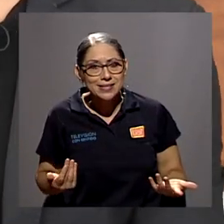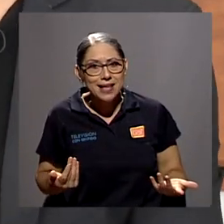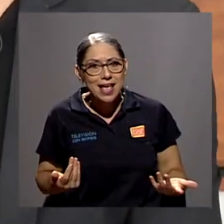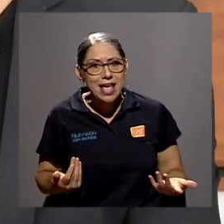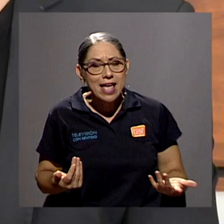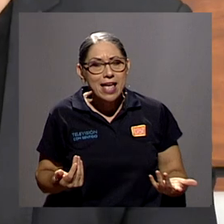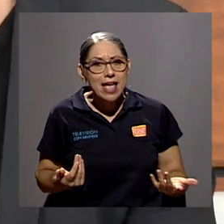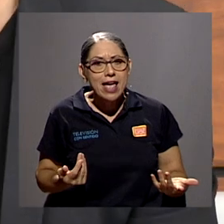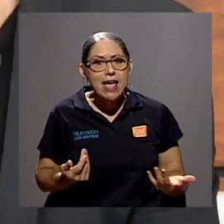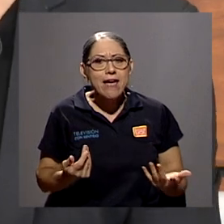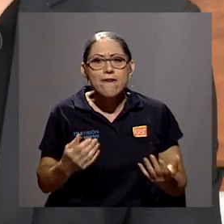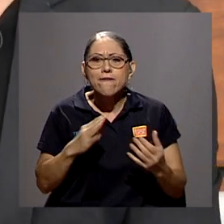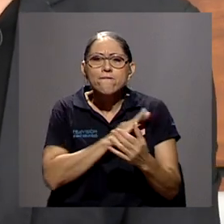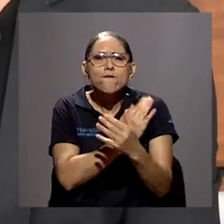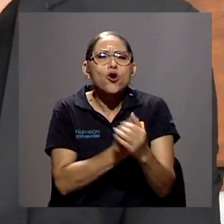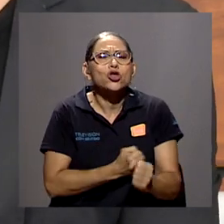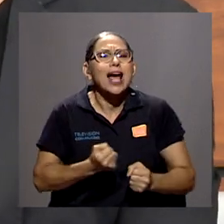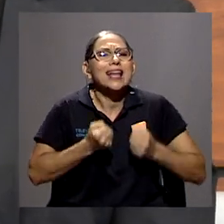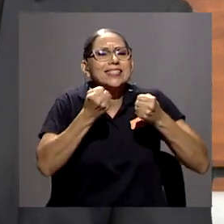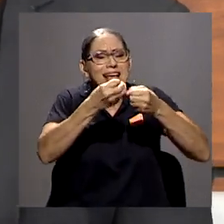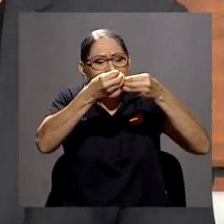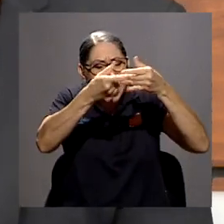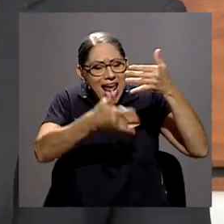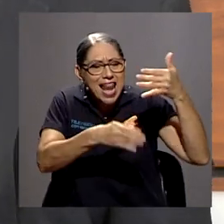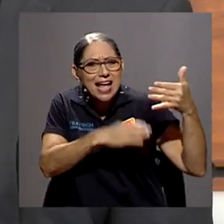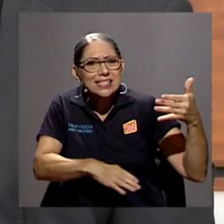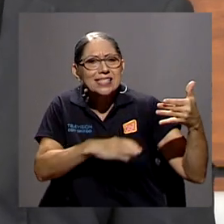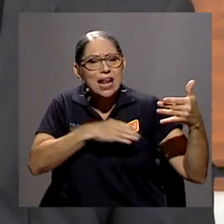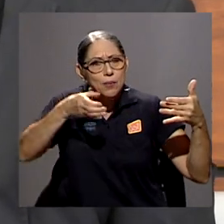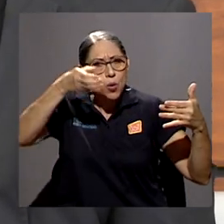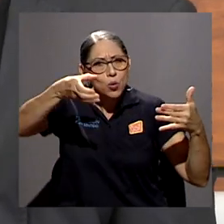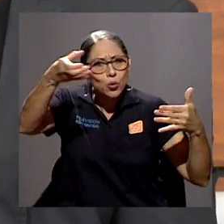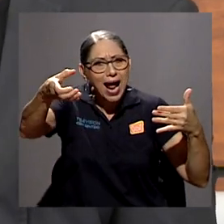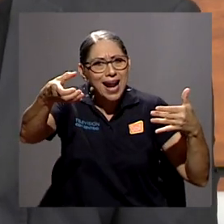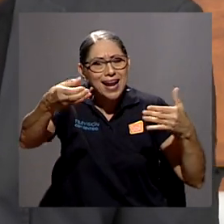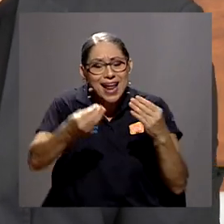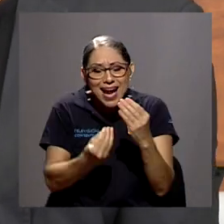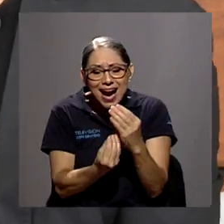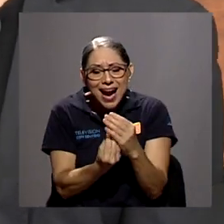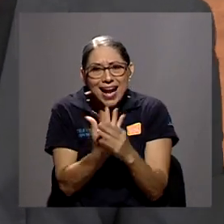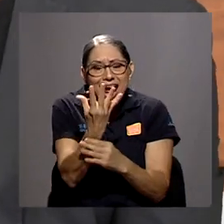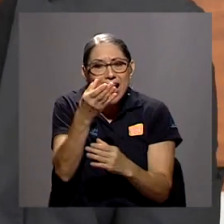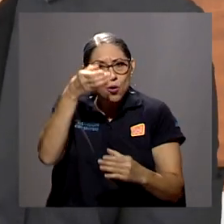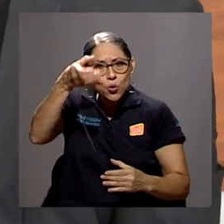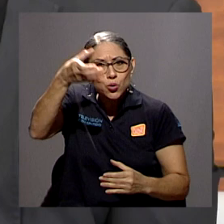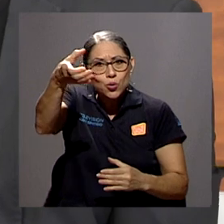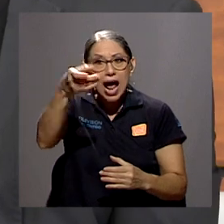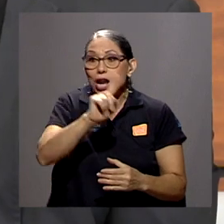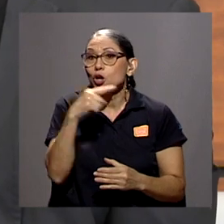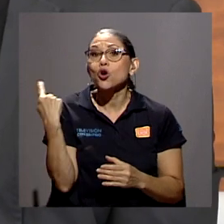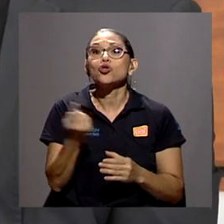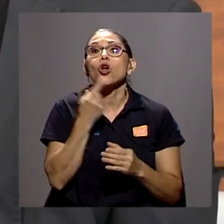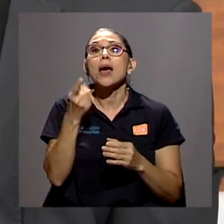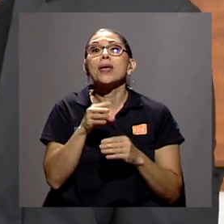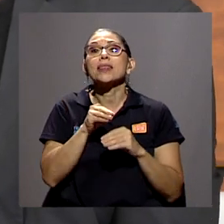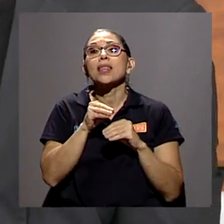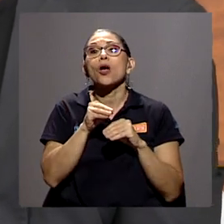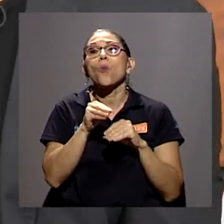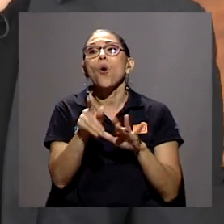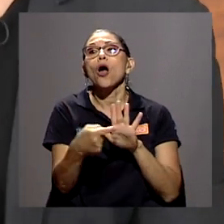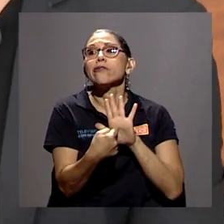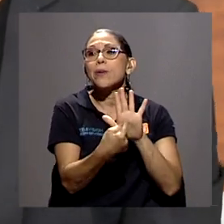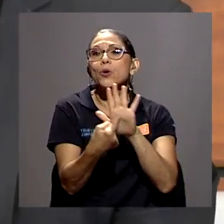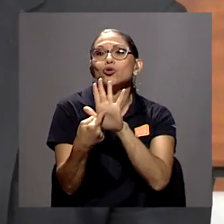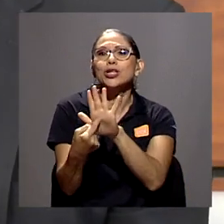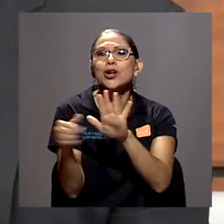fortalecer el acervo cultural crear cultura crear cultura sea no sólo reproducir cultura como un museo no